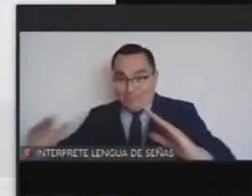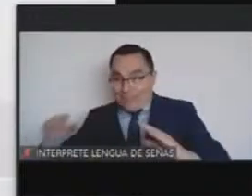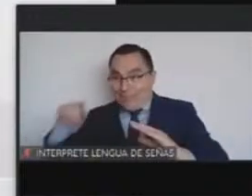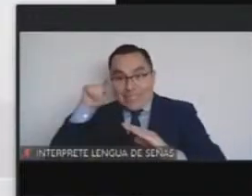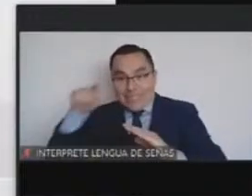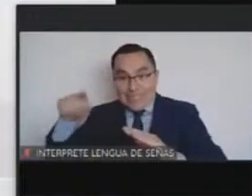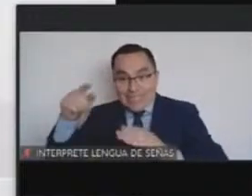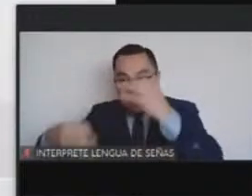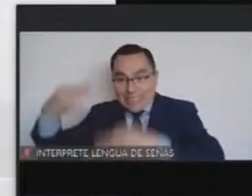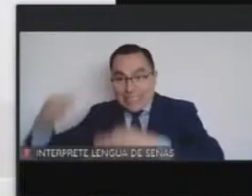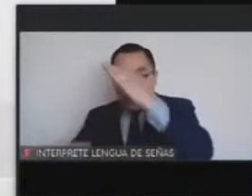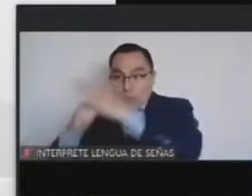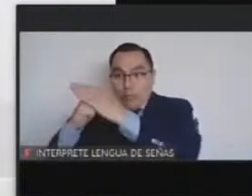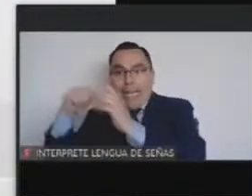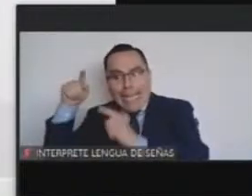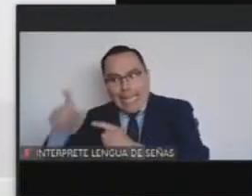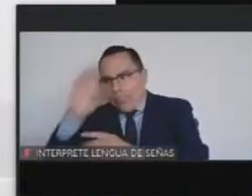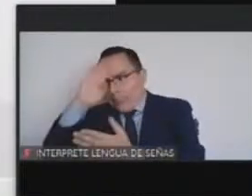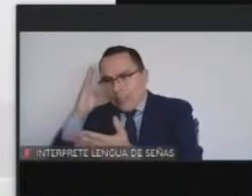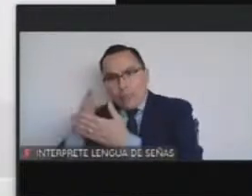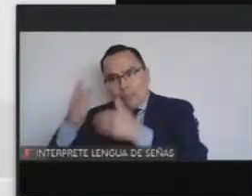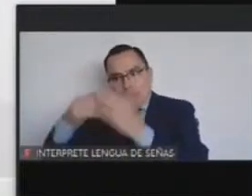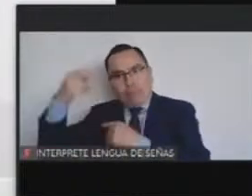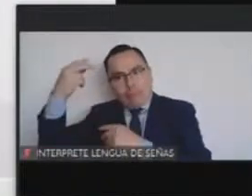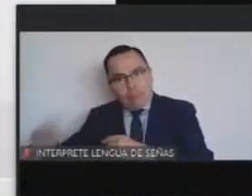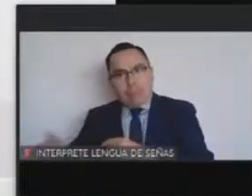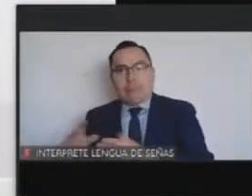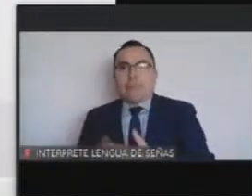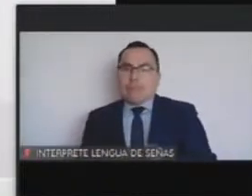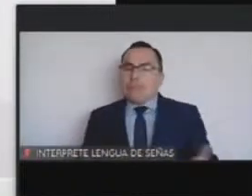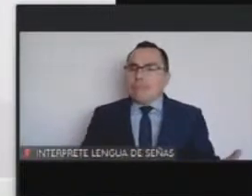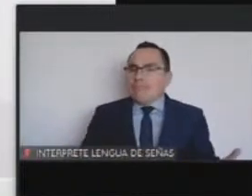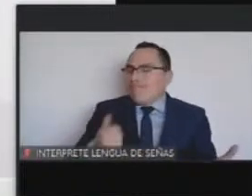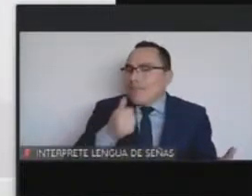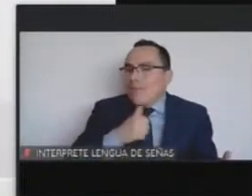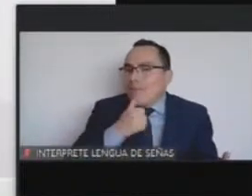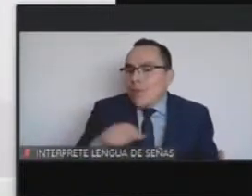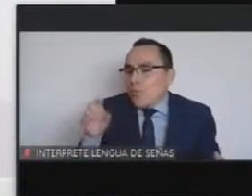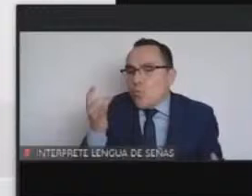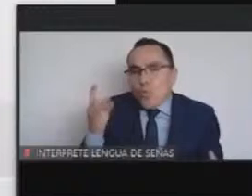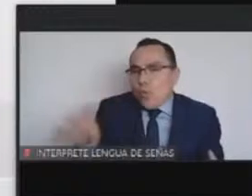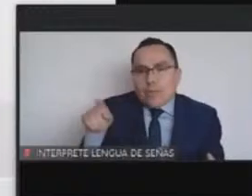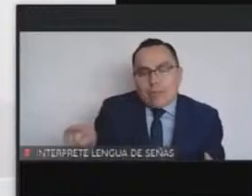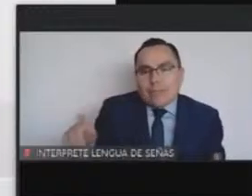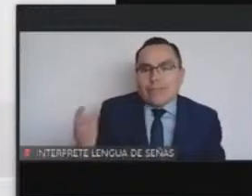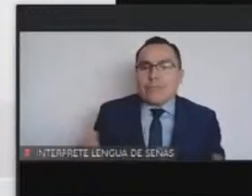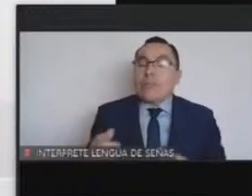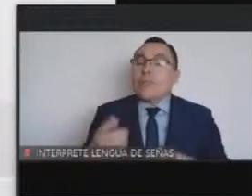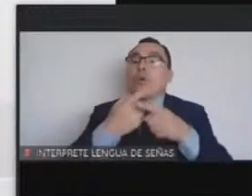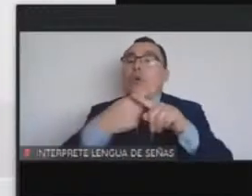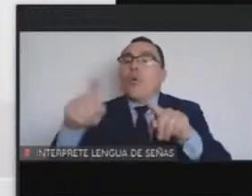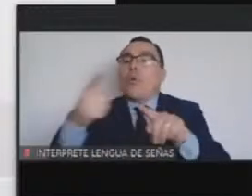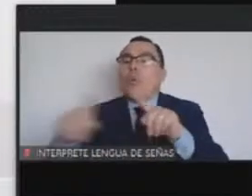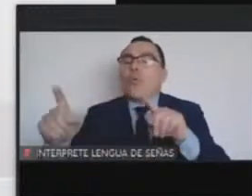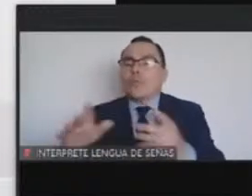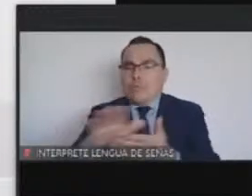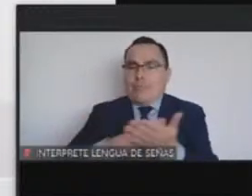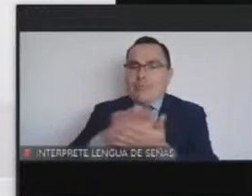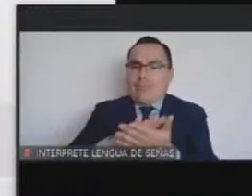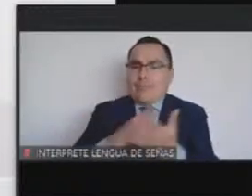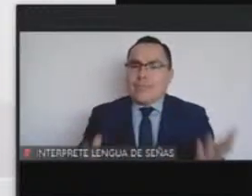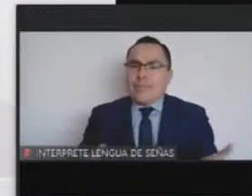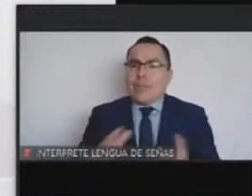diseño institucional. Y además de eso, en el Poder Judicial se dan algunos factores privilegiados. Esos